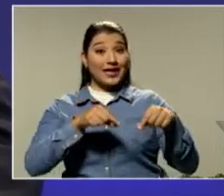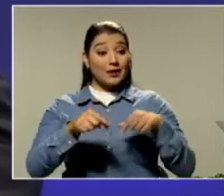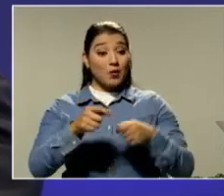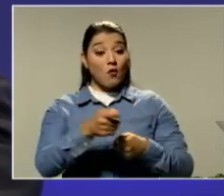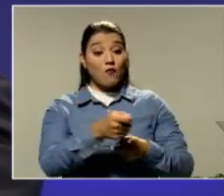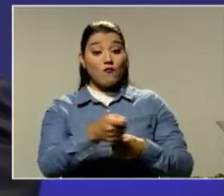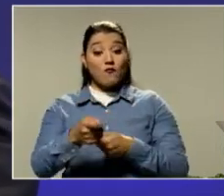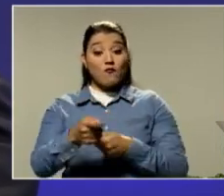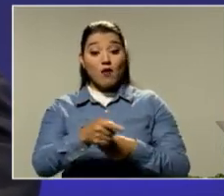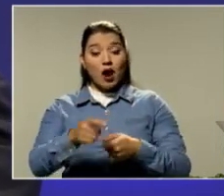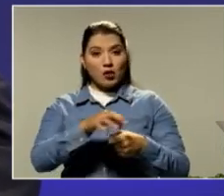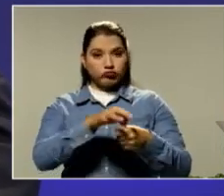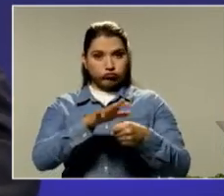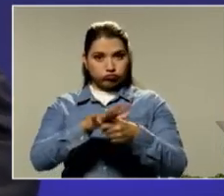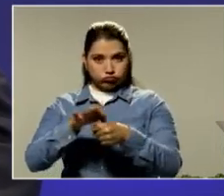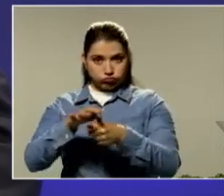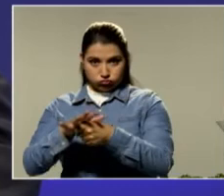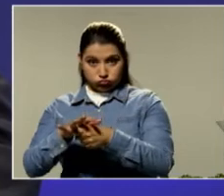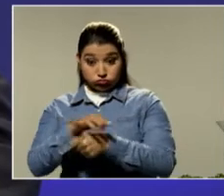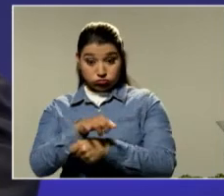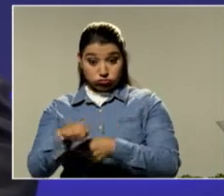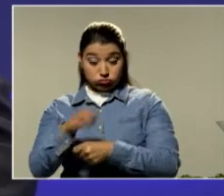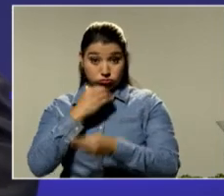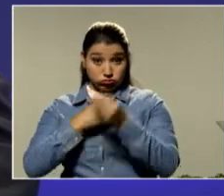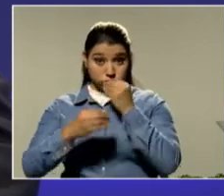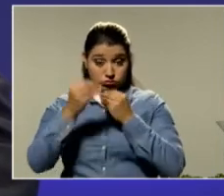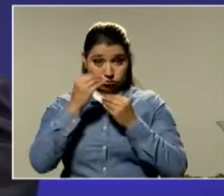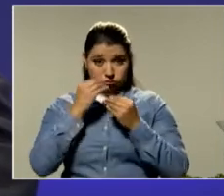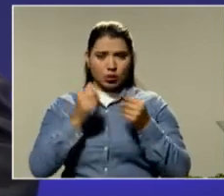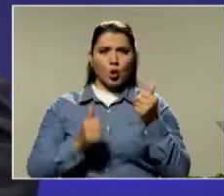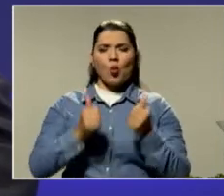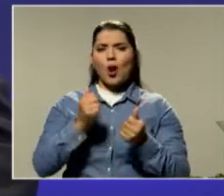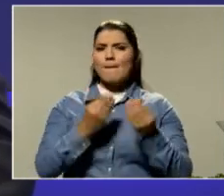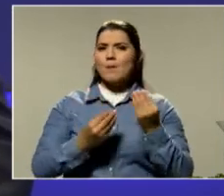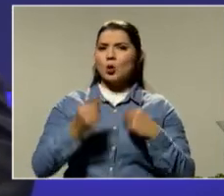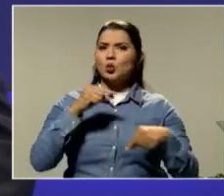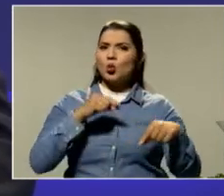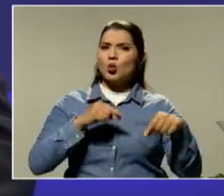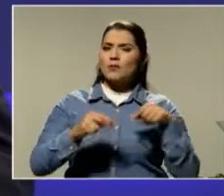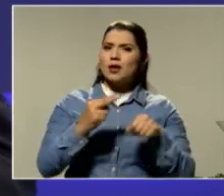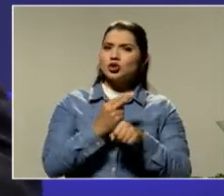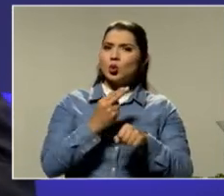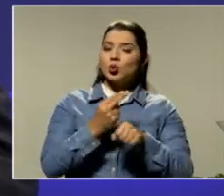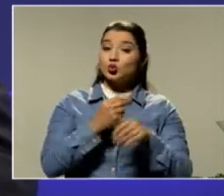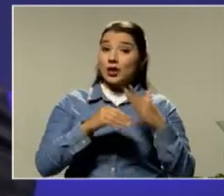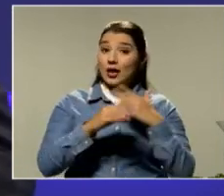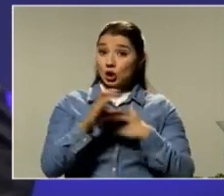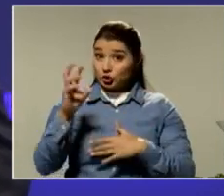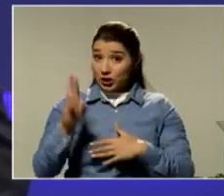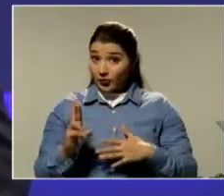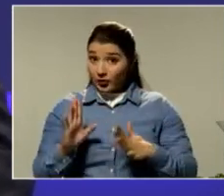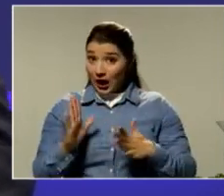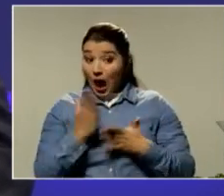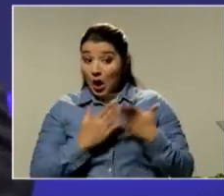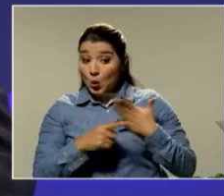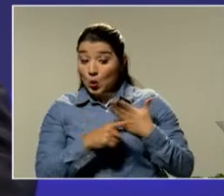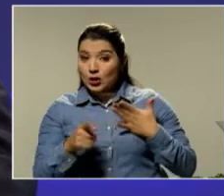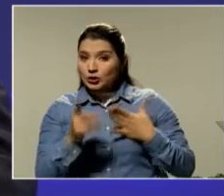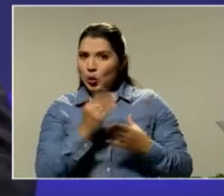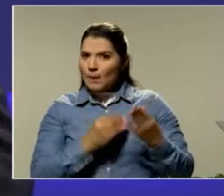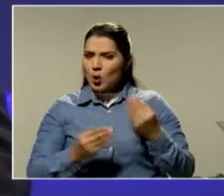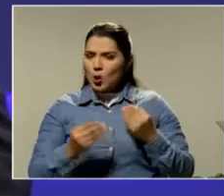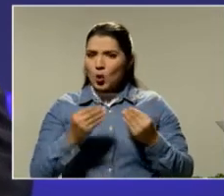los alimentos que consumimos. ¿Qué tipo de agroquímicos se utilizan en Costa Rica? Algunos de estos productos